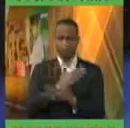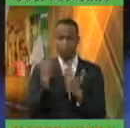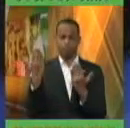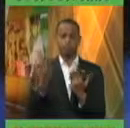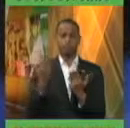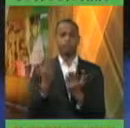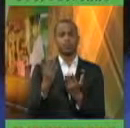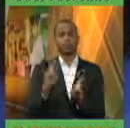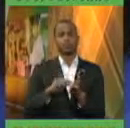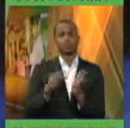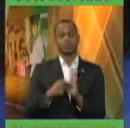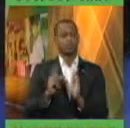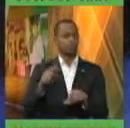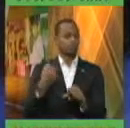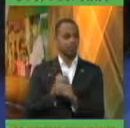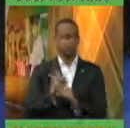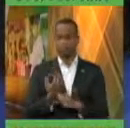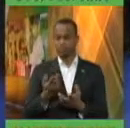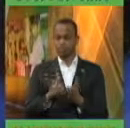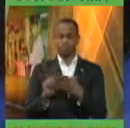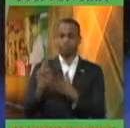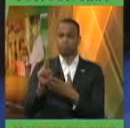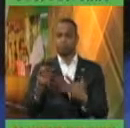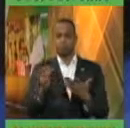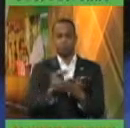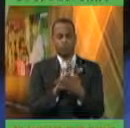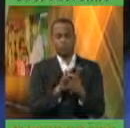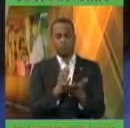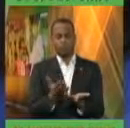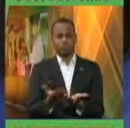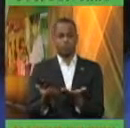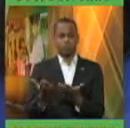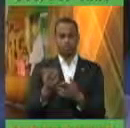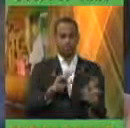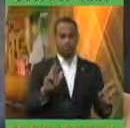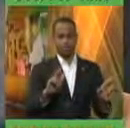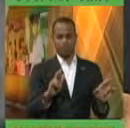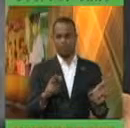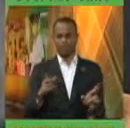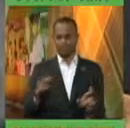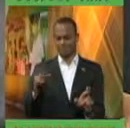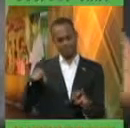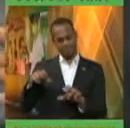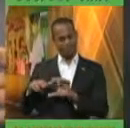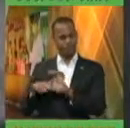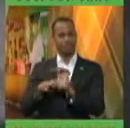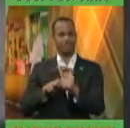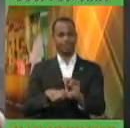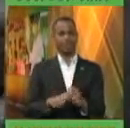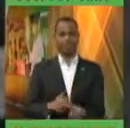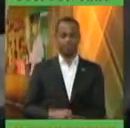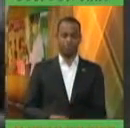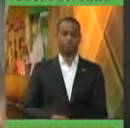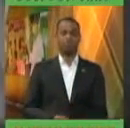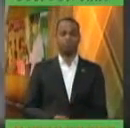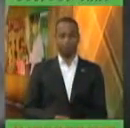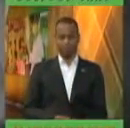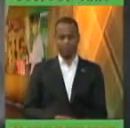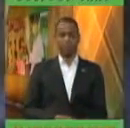no van a ir al trabajo no van a la universidad ni a esa escuela que estamos preparando en el país sin acceso no hay del ente psoe y